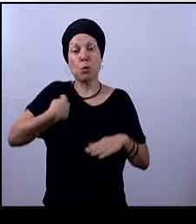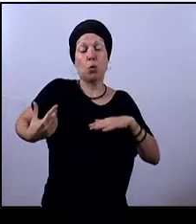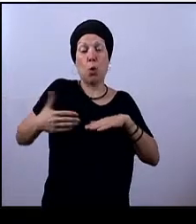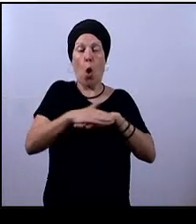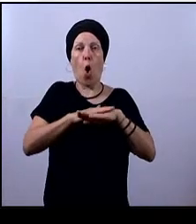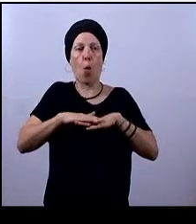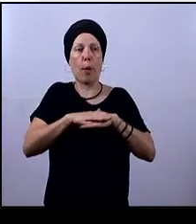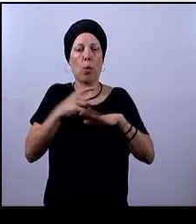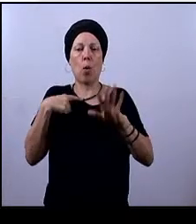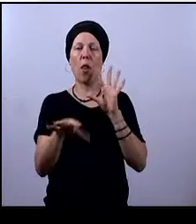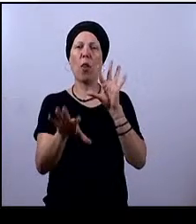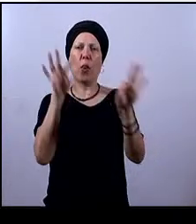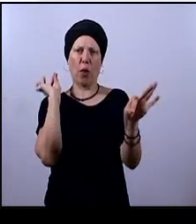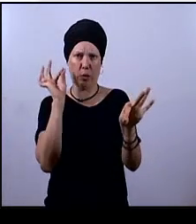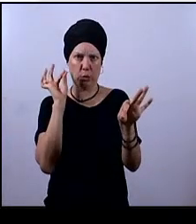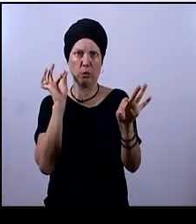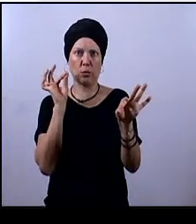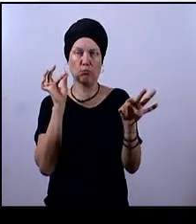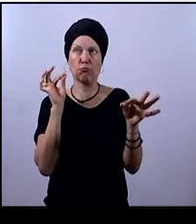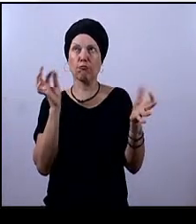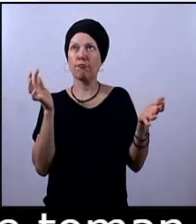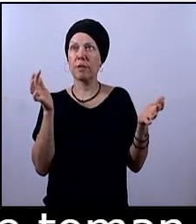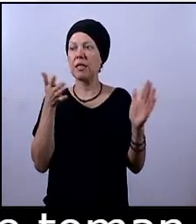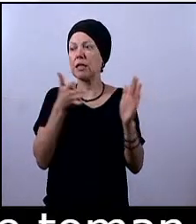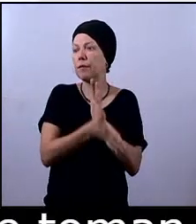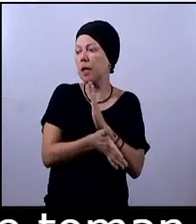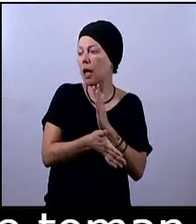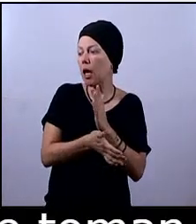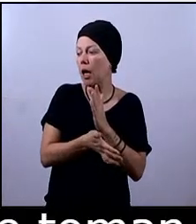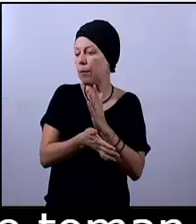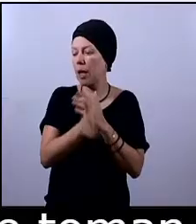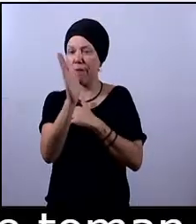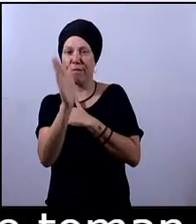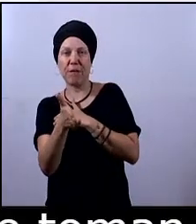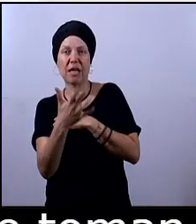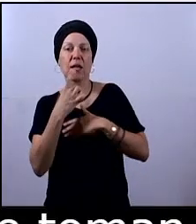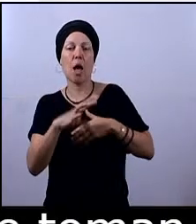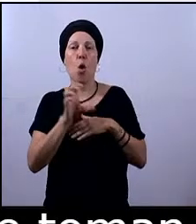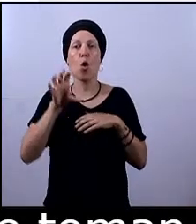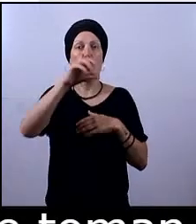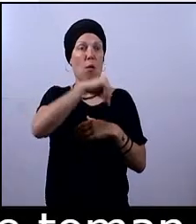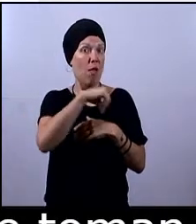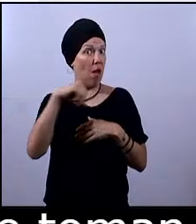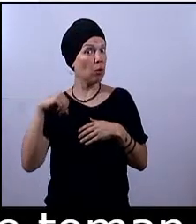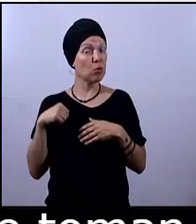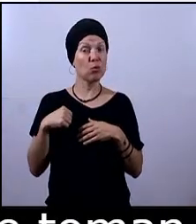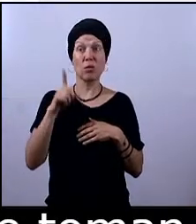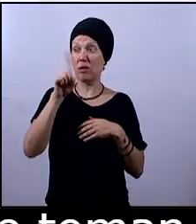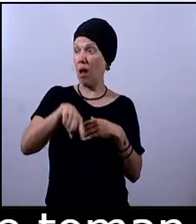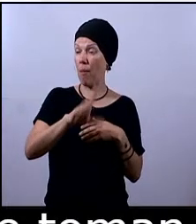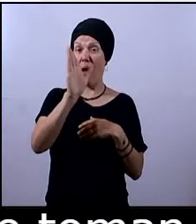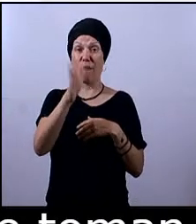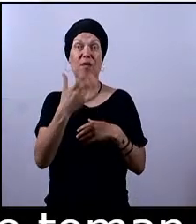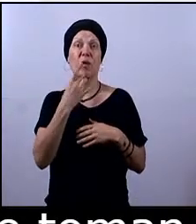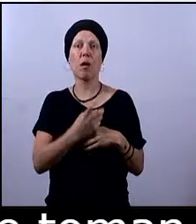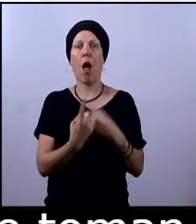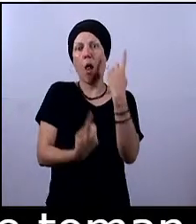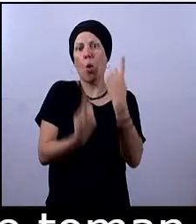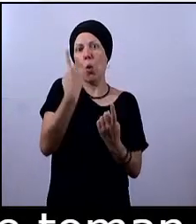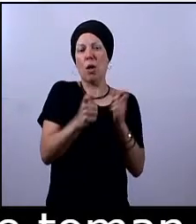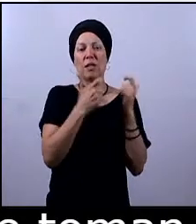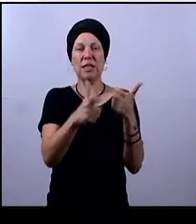Gobierno se toman decisiones que implican, que afectan a las comunidades autónomas y que afectan a determinados